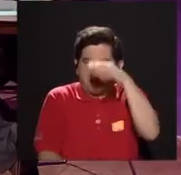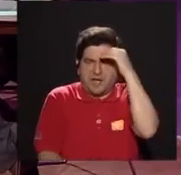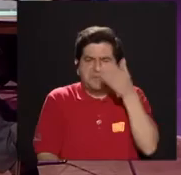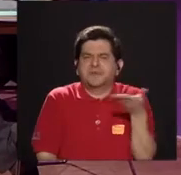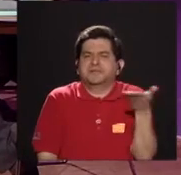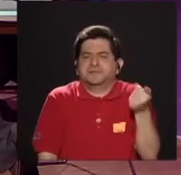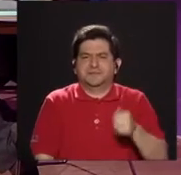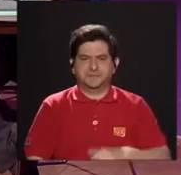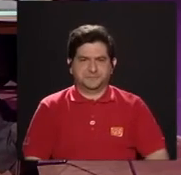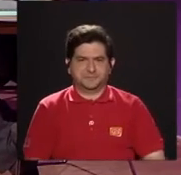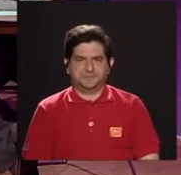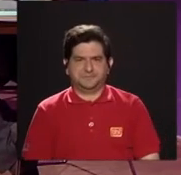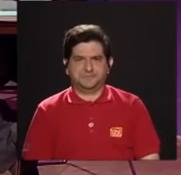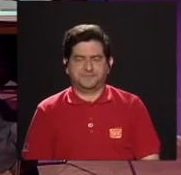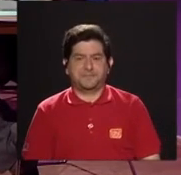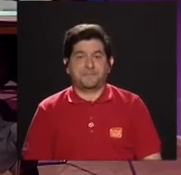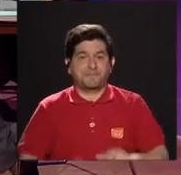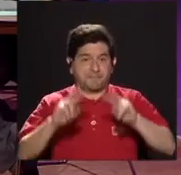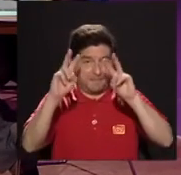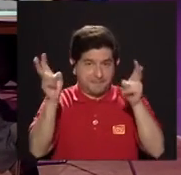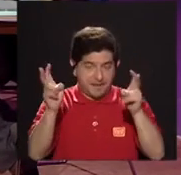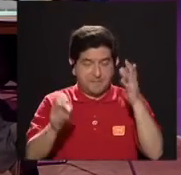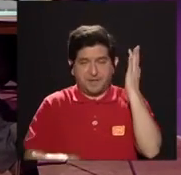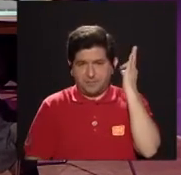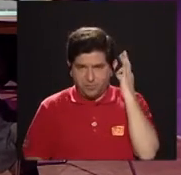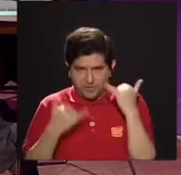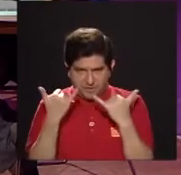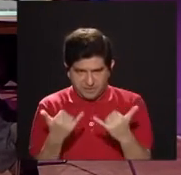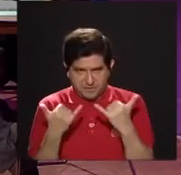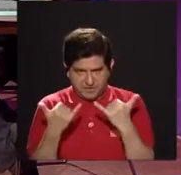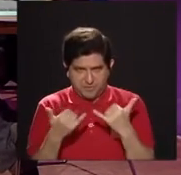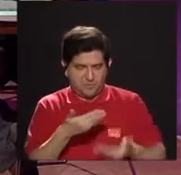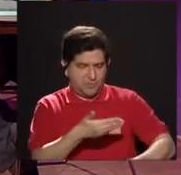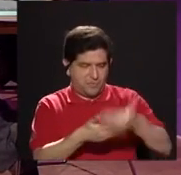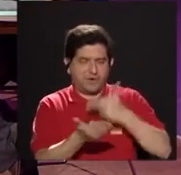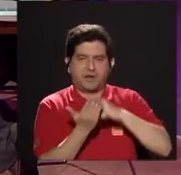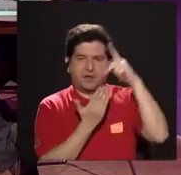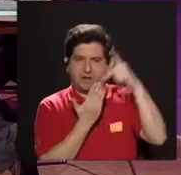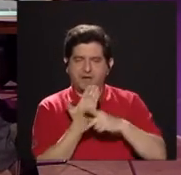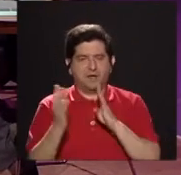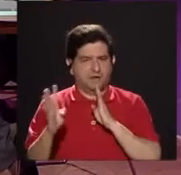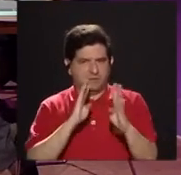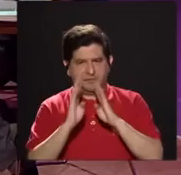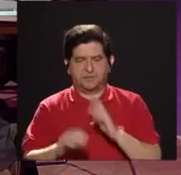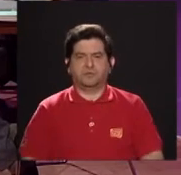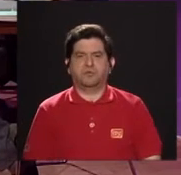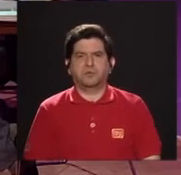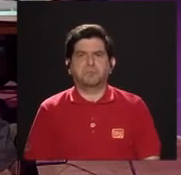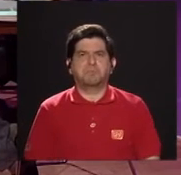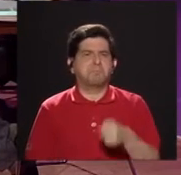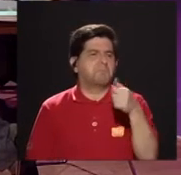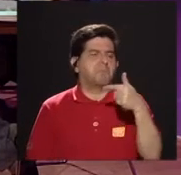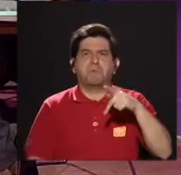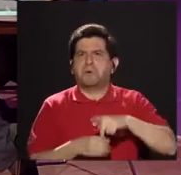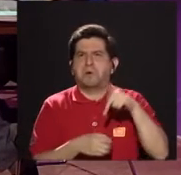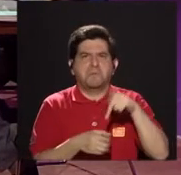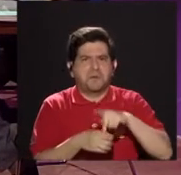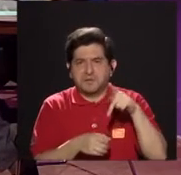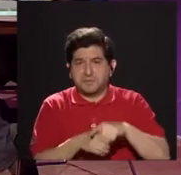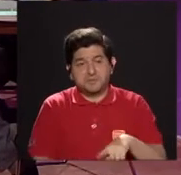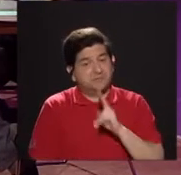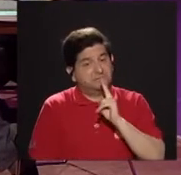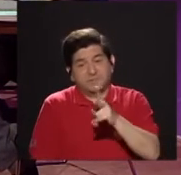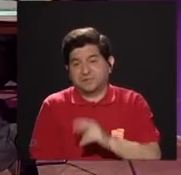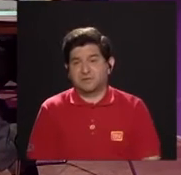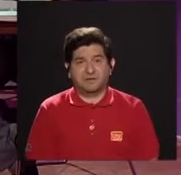podemos obtener? Entremos al tema de las mujeres. Ya en el programa anterior hablábamos de que, bueno, hubo poca participación, eso es una